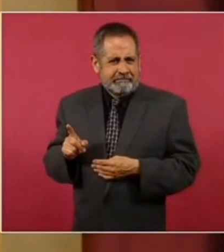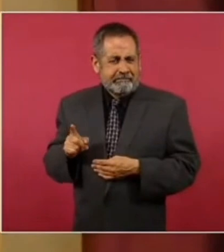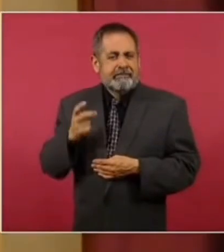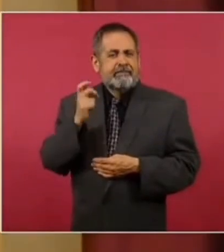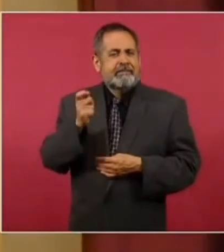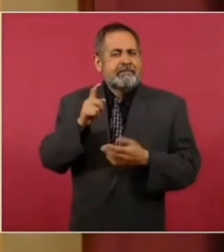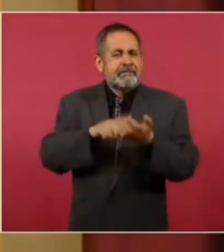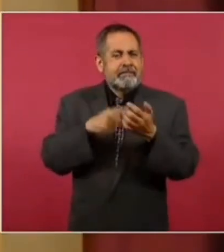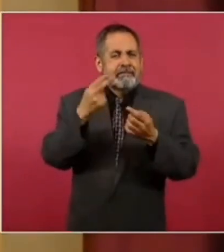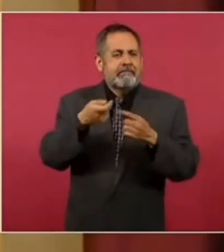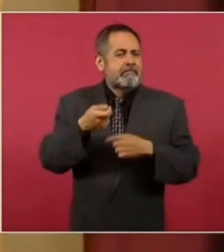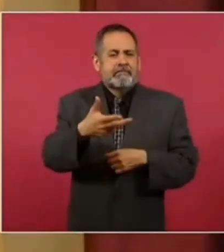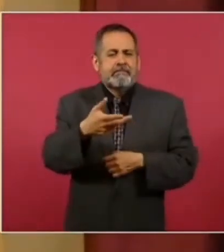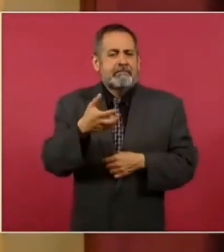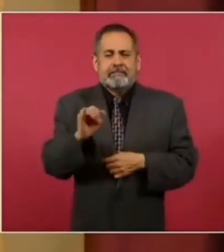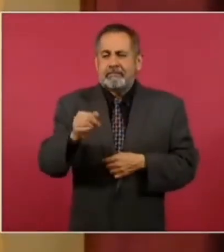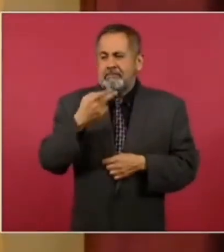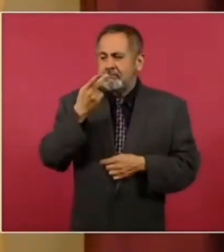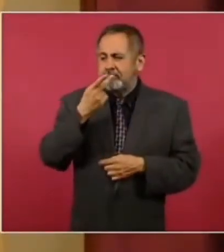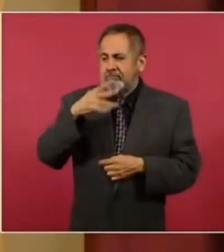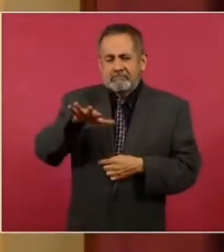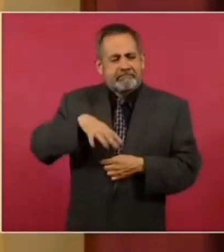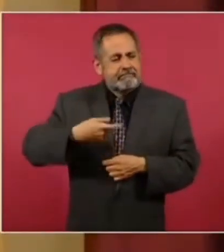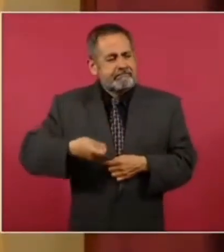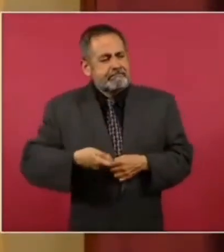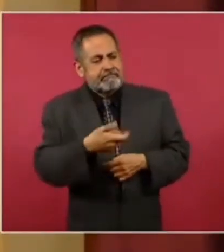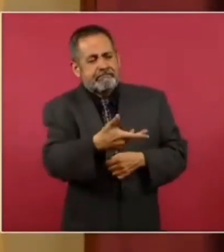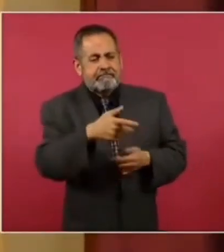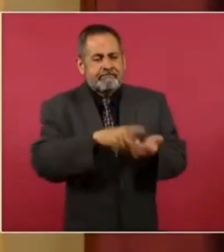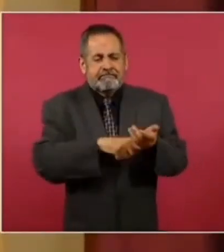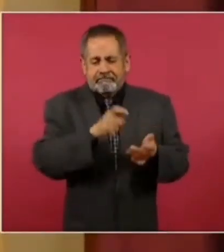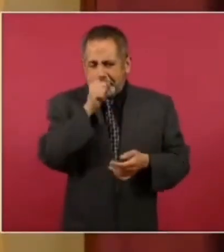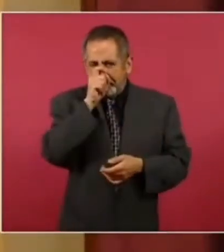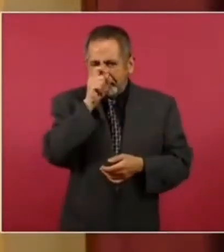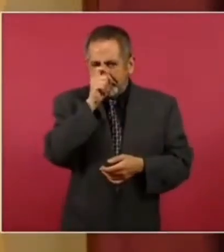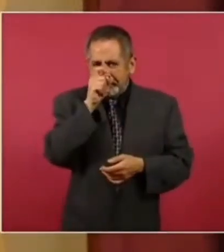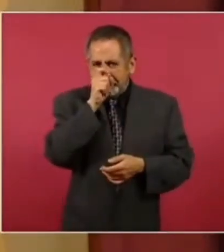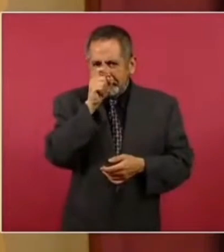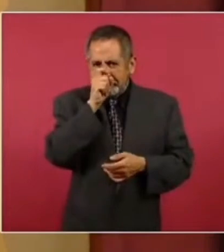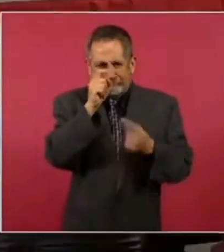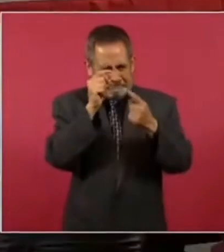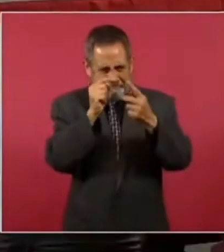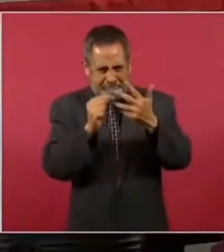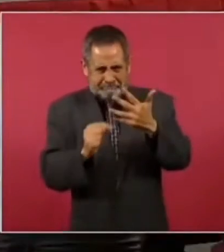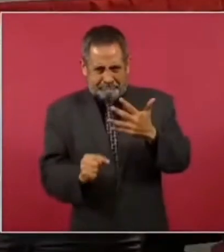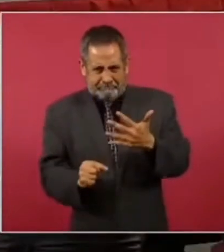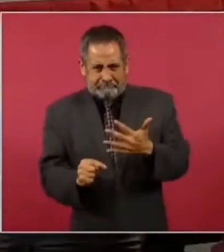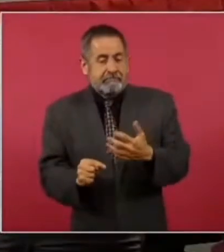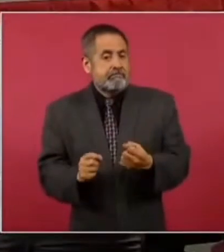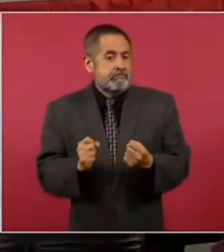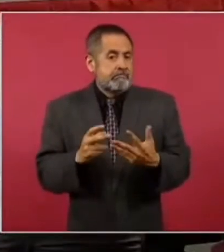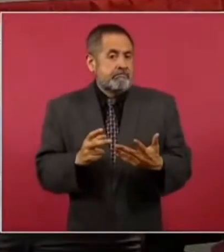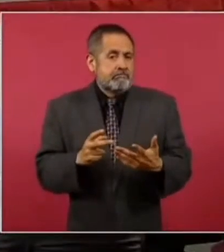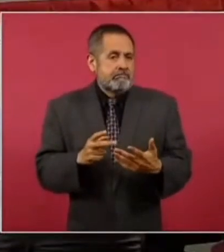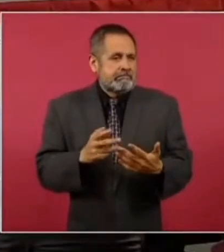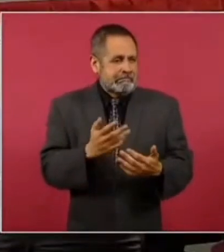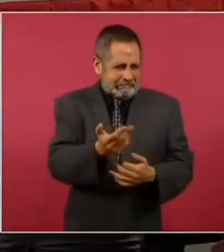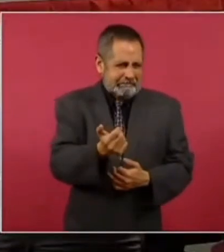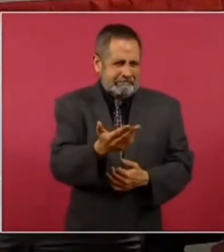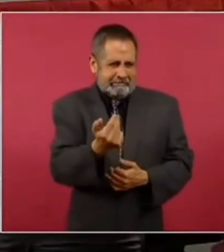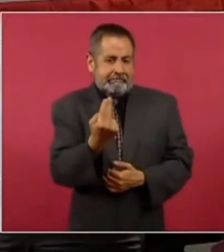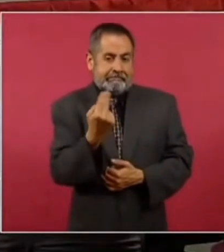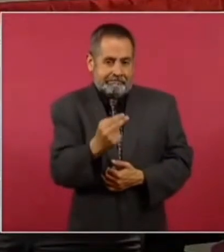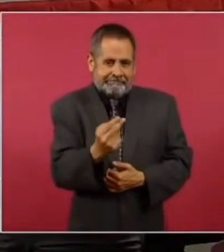charco, calacazo. Como se ve, está muy incorporada toda una nomenclatura, toda una denominación de estos